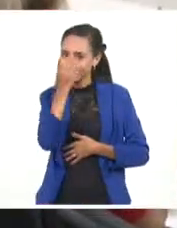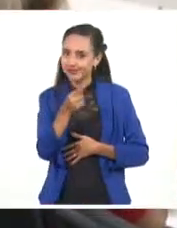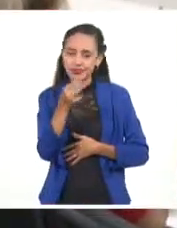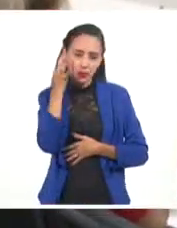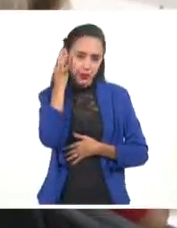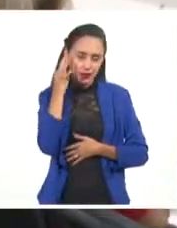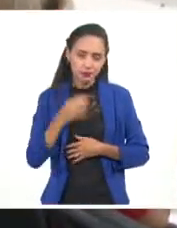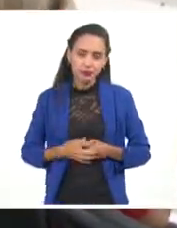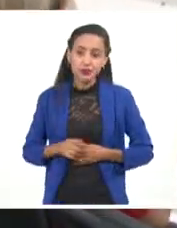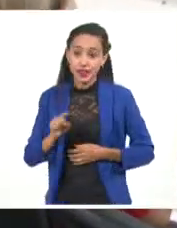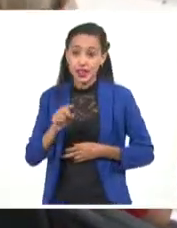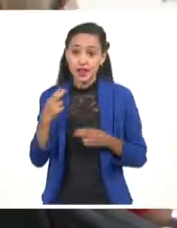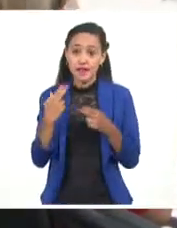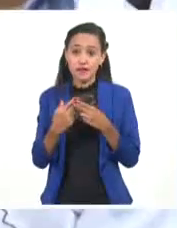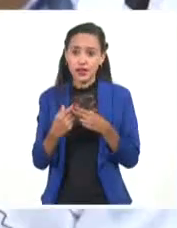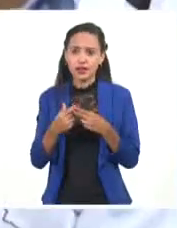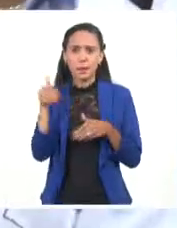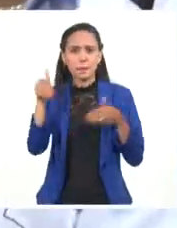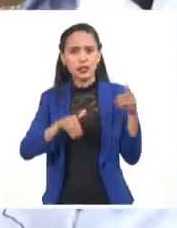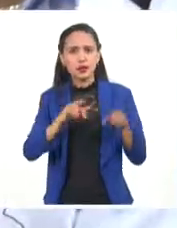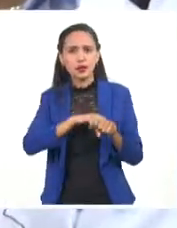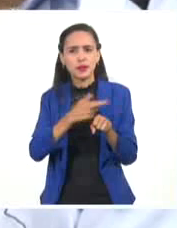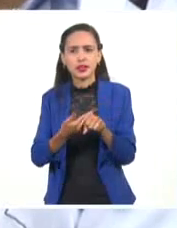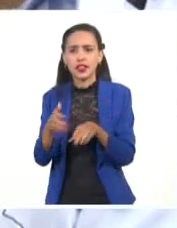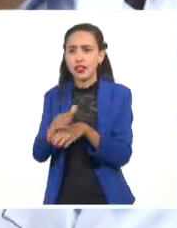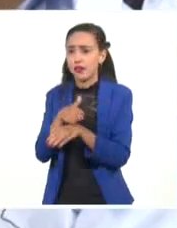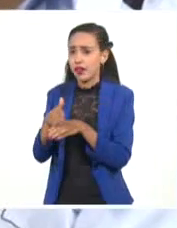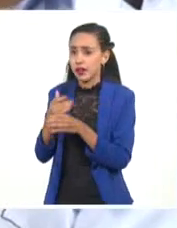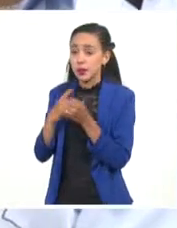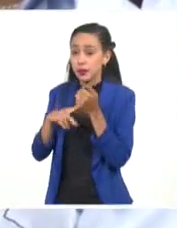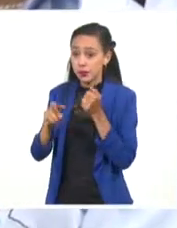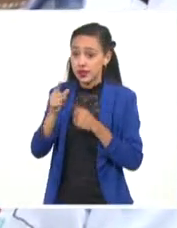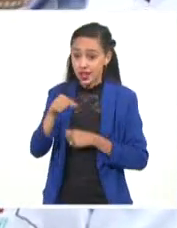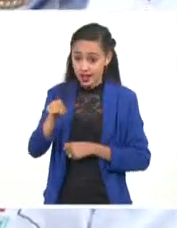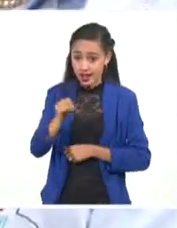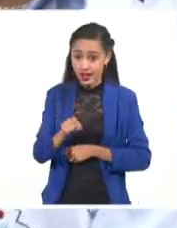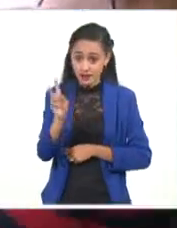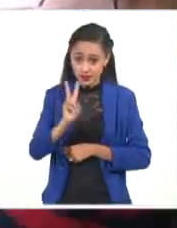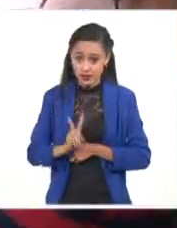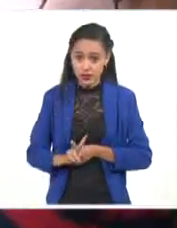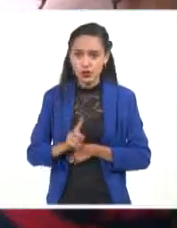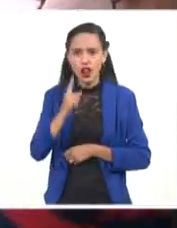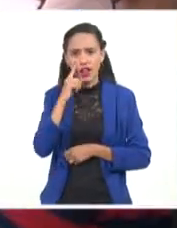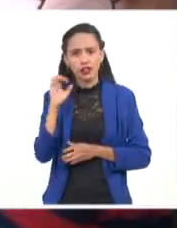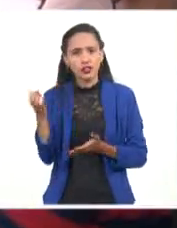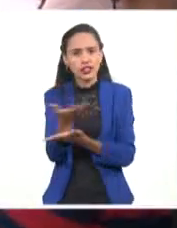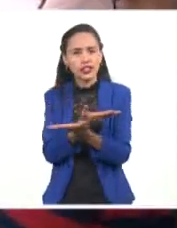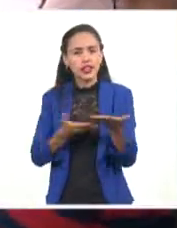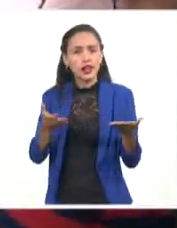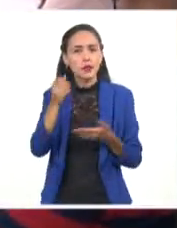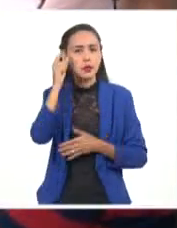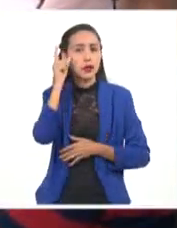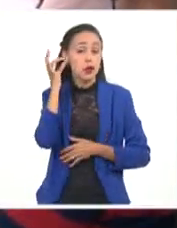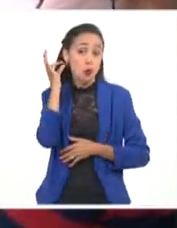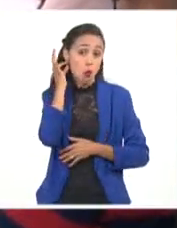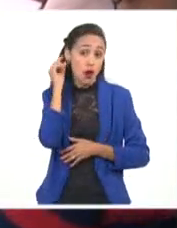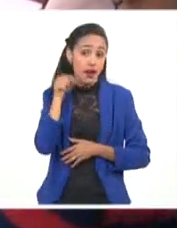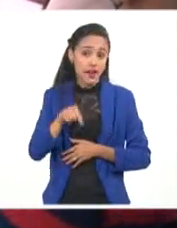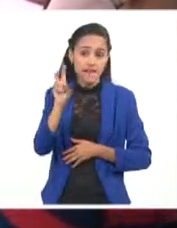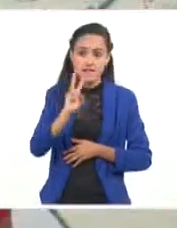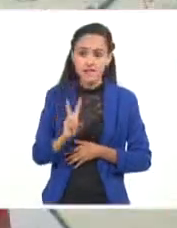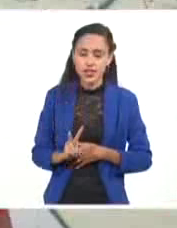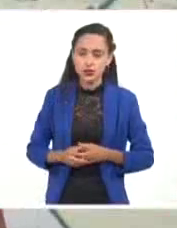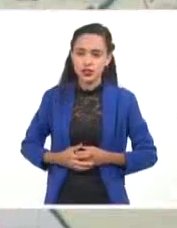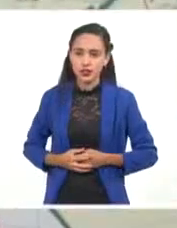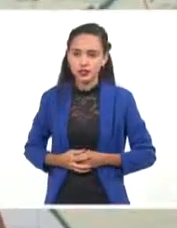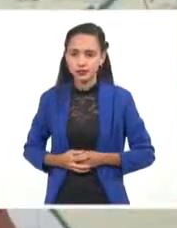donde participaron representantes de varios estados, fue el espacio propicio para el intercambio de experiencias de la mujer en tierras venezolanas.